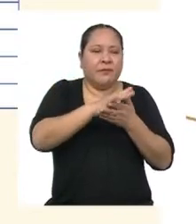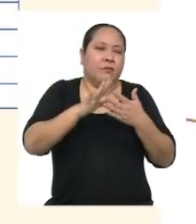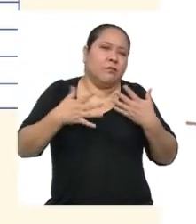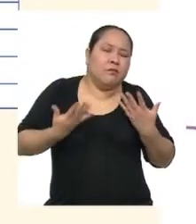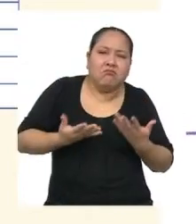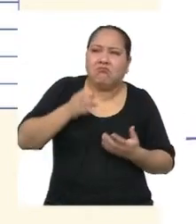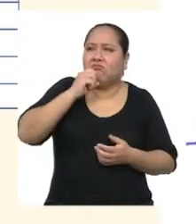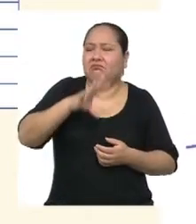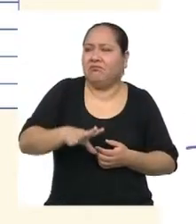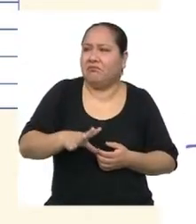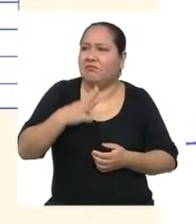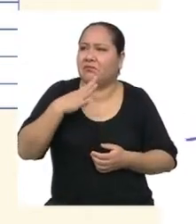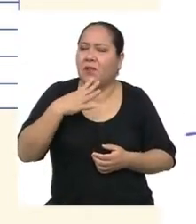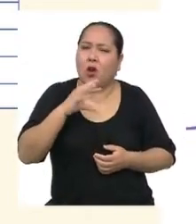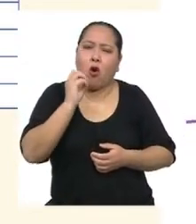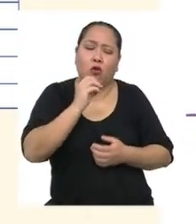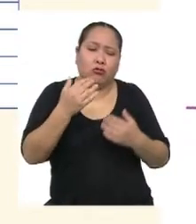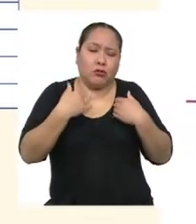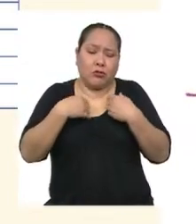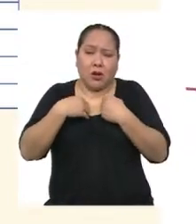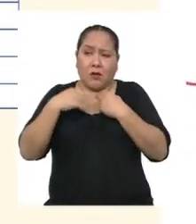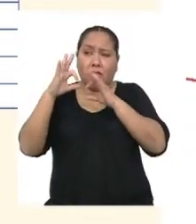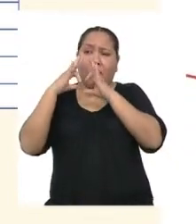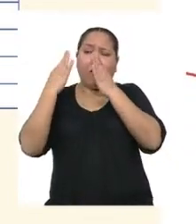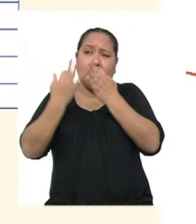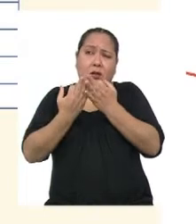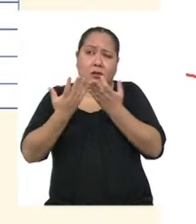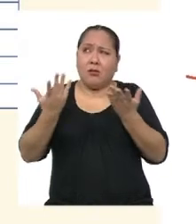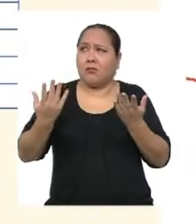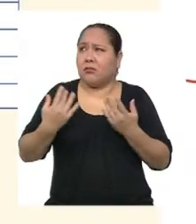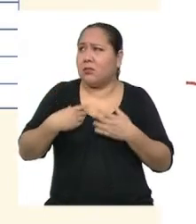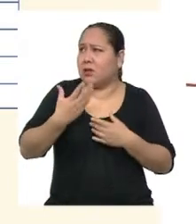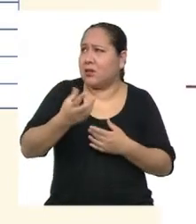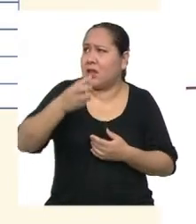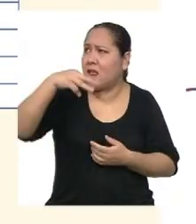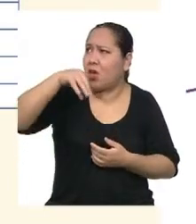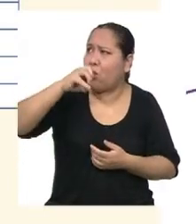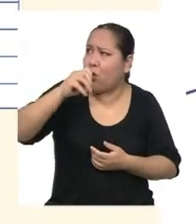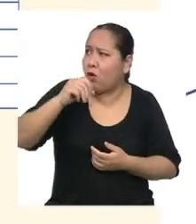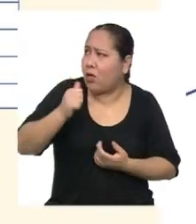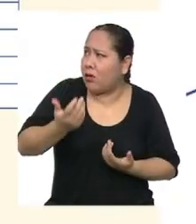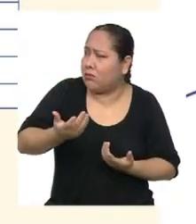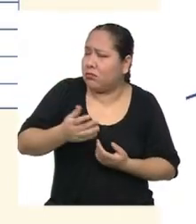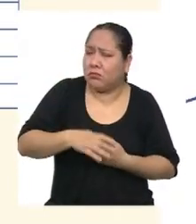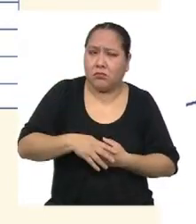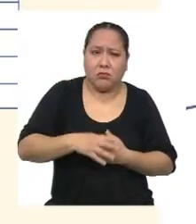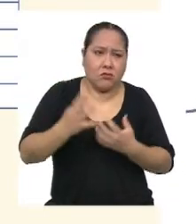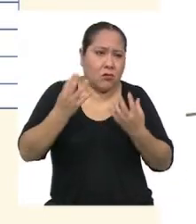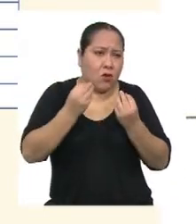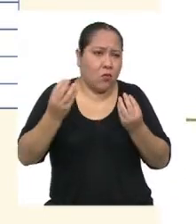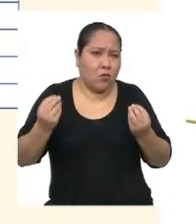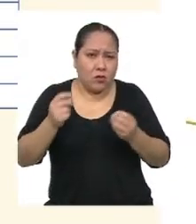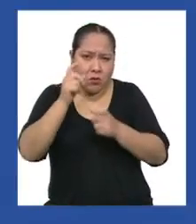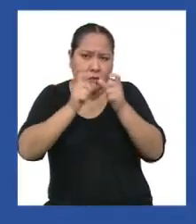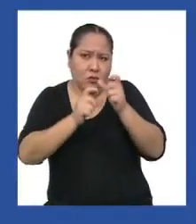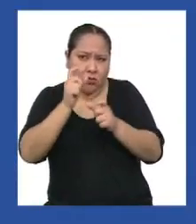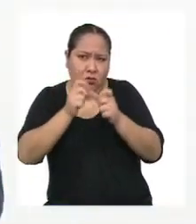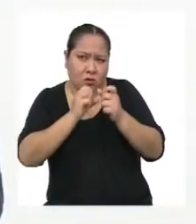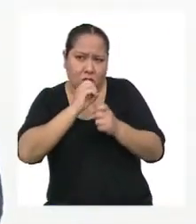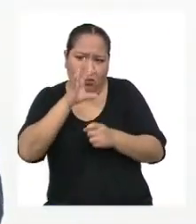hablar quechua o tener familiares que lo hablen está de moda? Lo digo porque la mayoría de personas dijo que